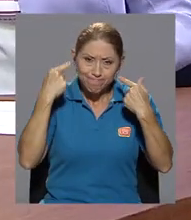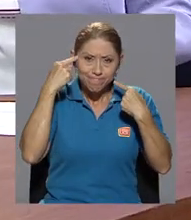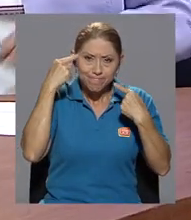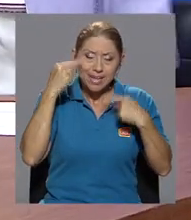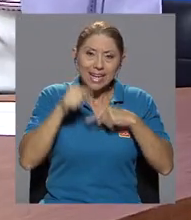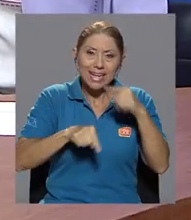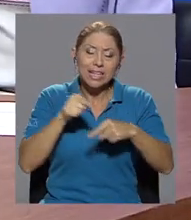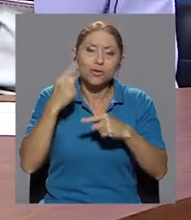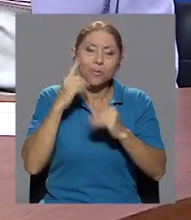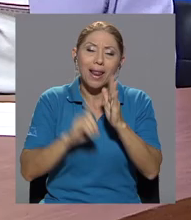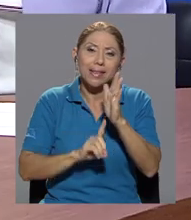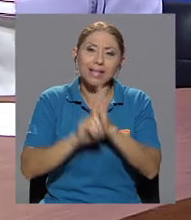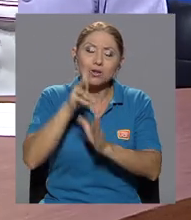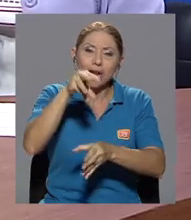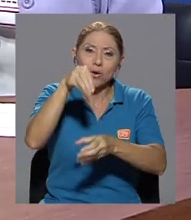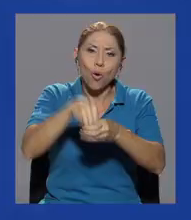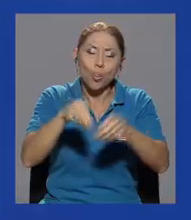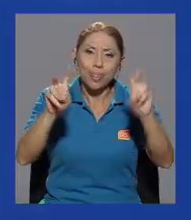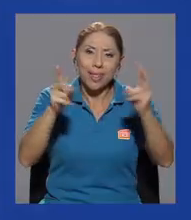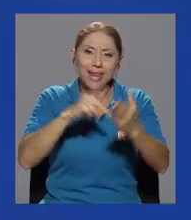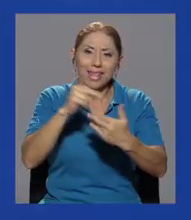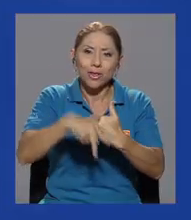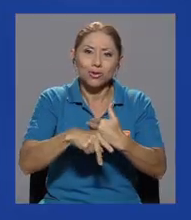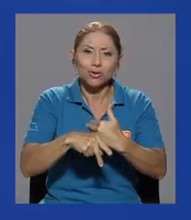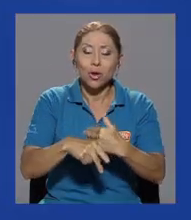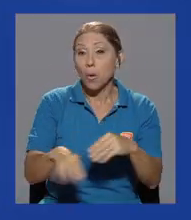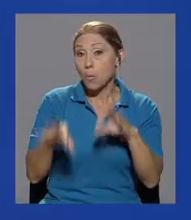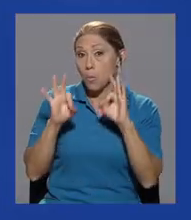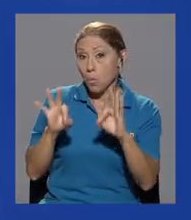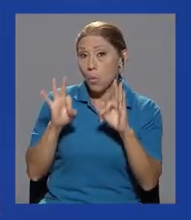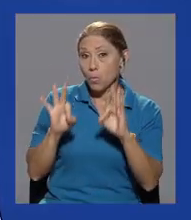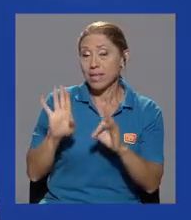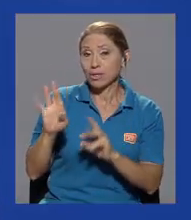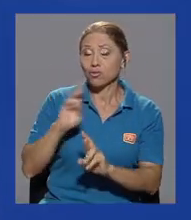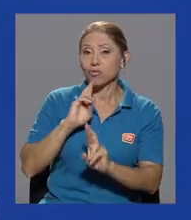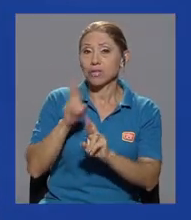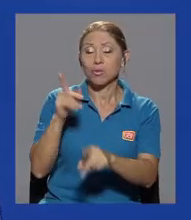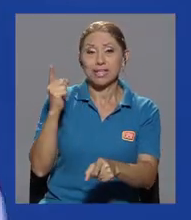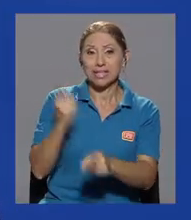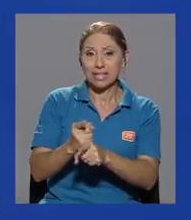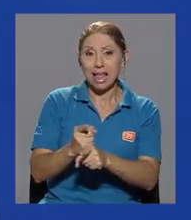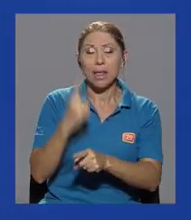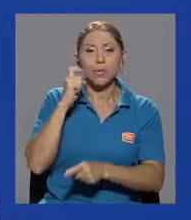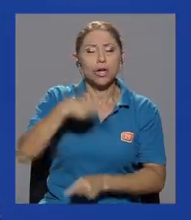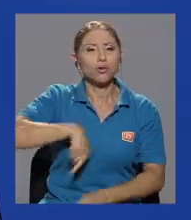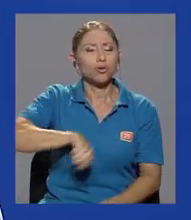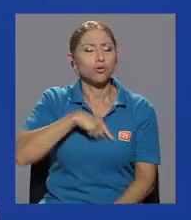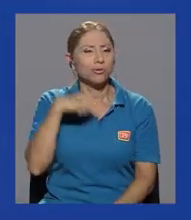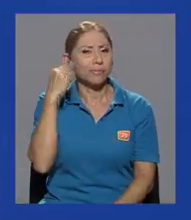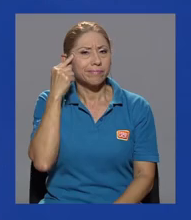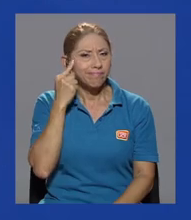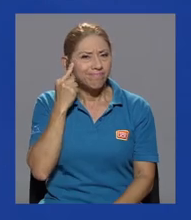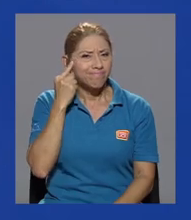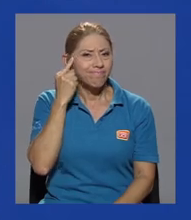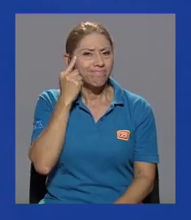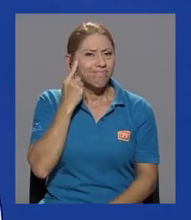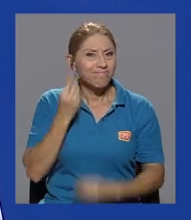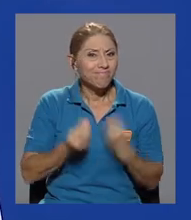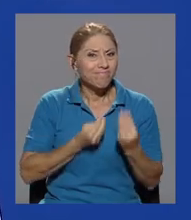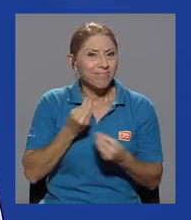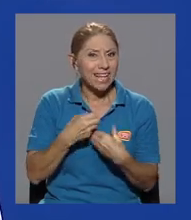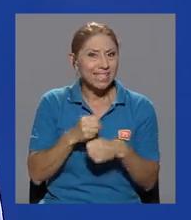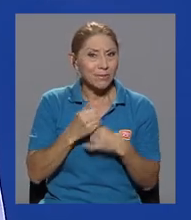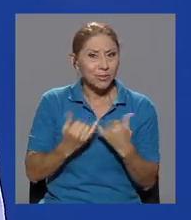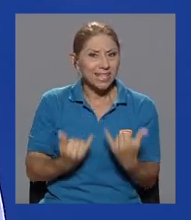contenidos muy bien es un louis pues me parece que muy acertada tu respuesta verdad porque nos deja esa inquietud precisamente de lo que estamos